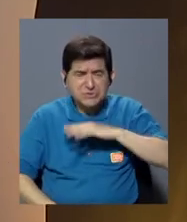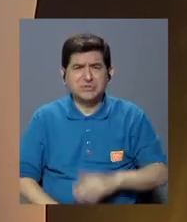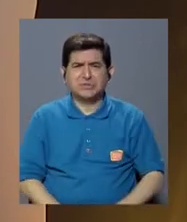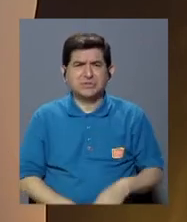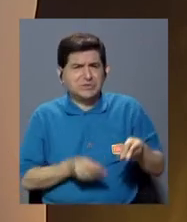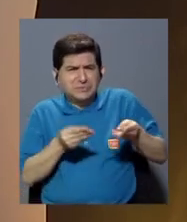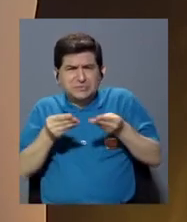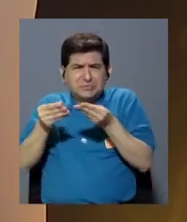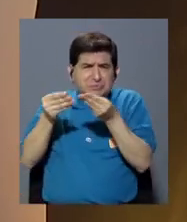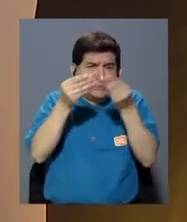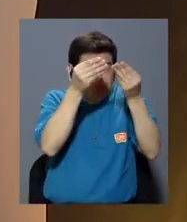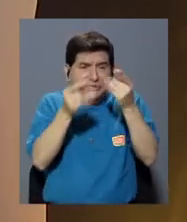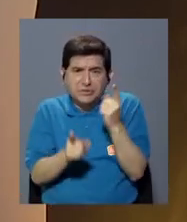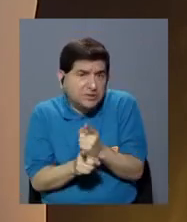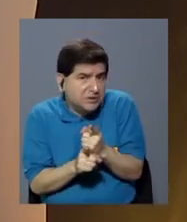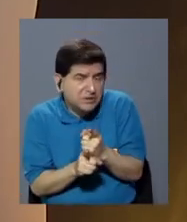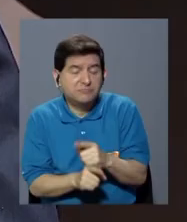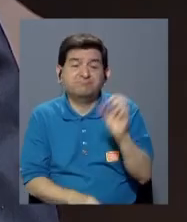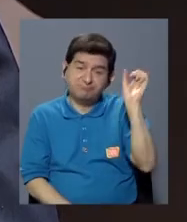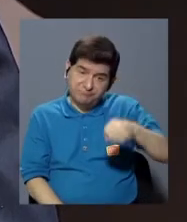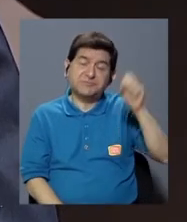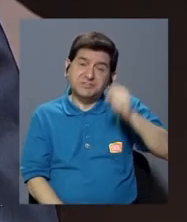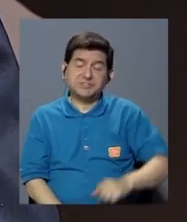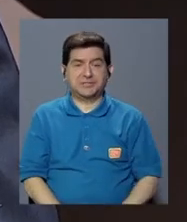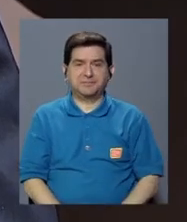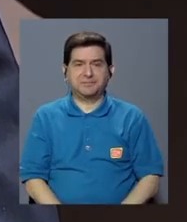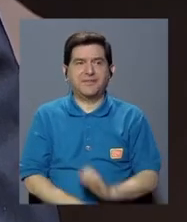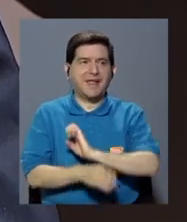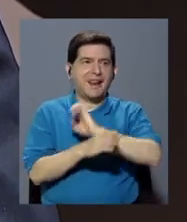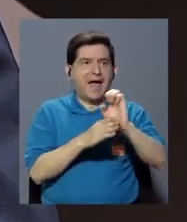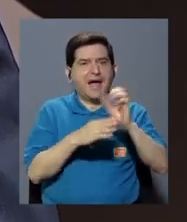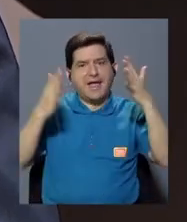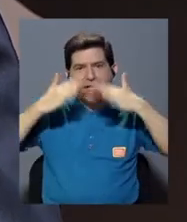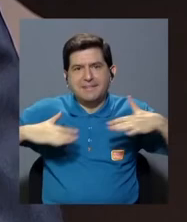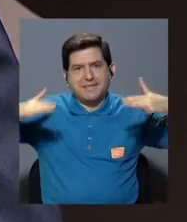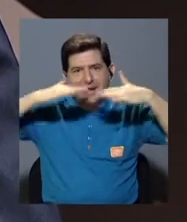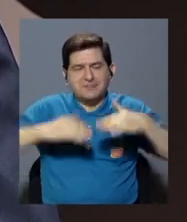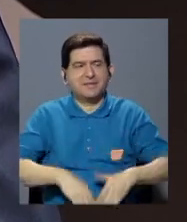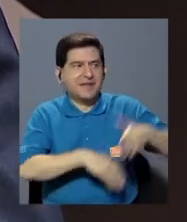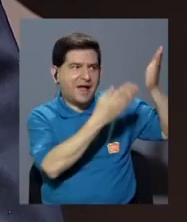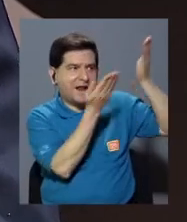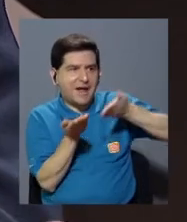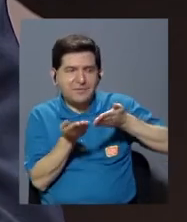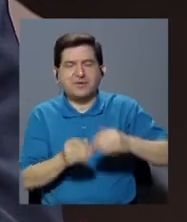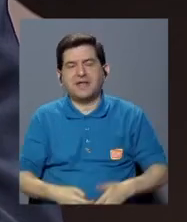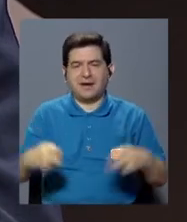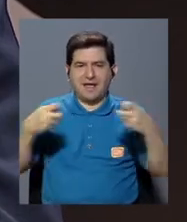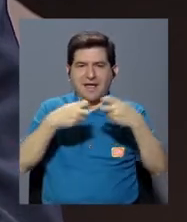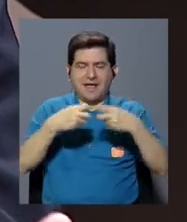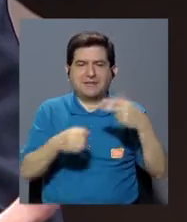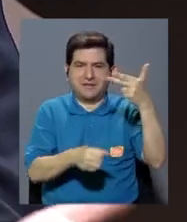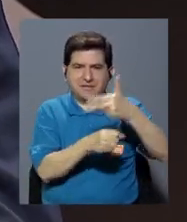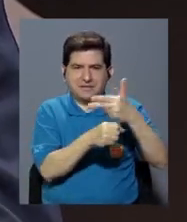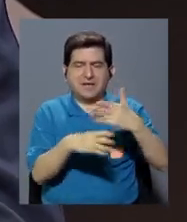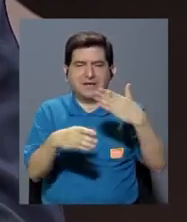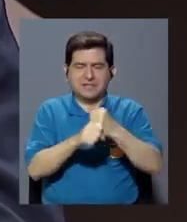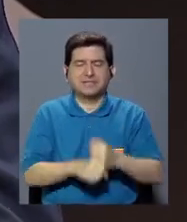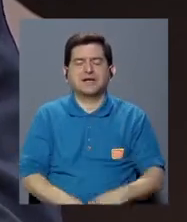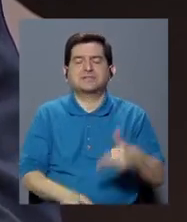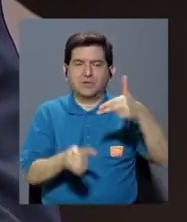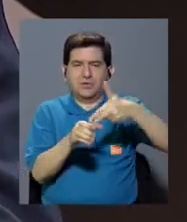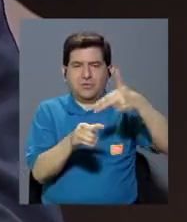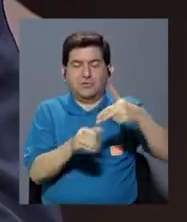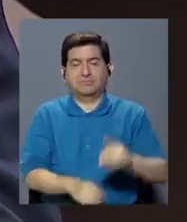que existe de algún modo? ¿No es así? Sí, o sea, aquí hay una ética ambiental que tiene que... Cuando importamos electricidad de Guatemala que se produce